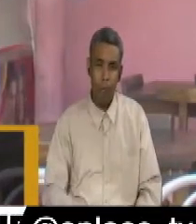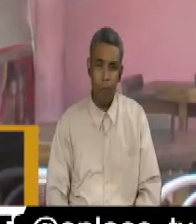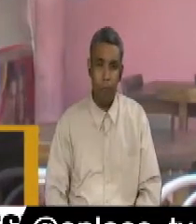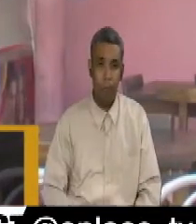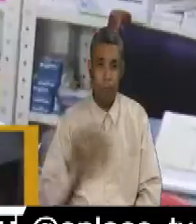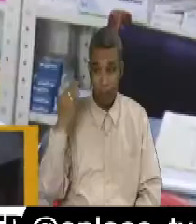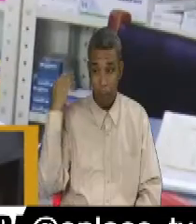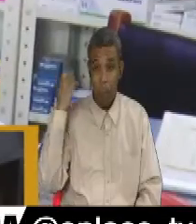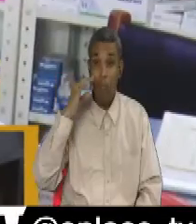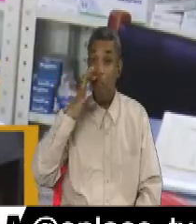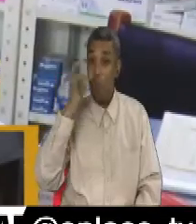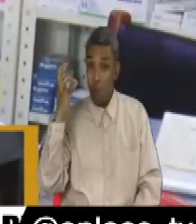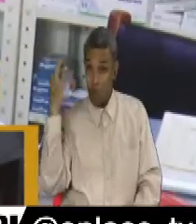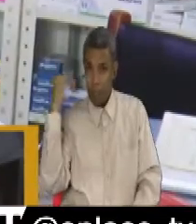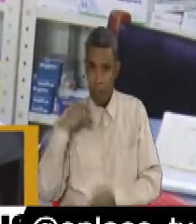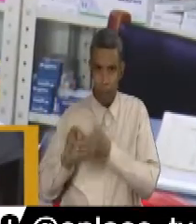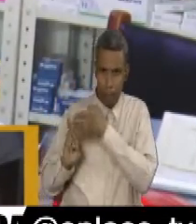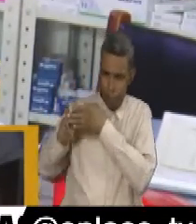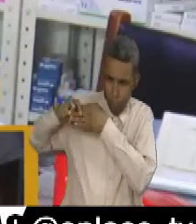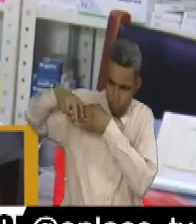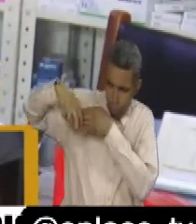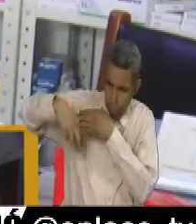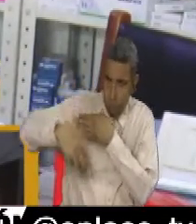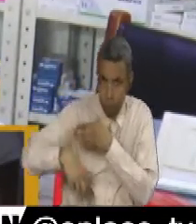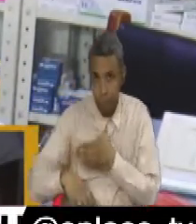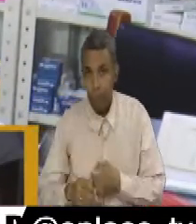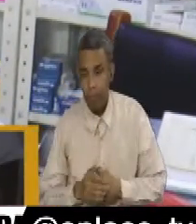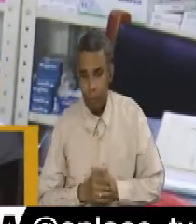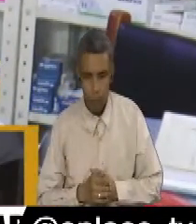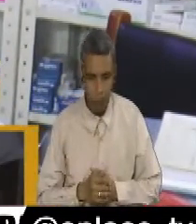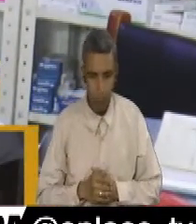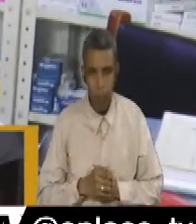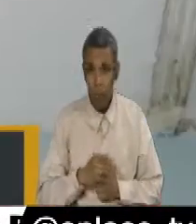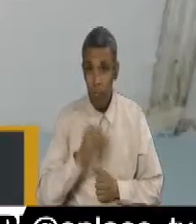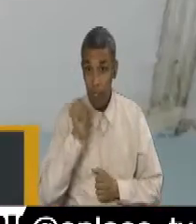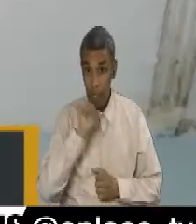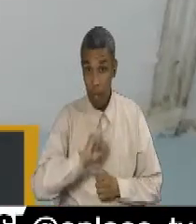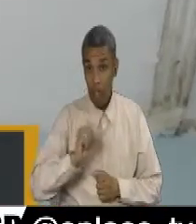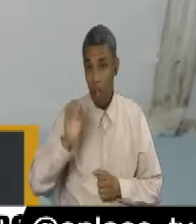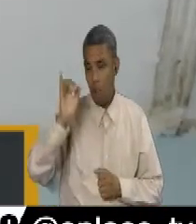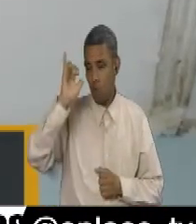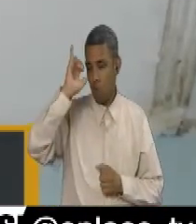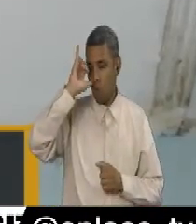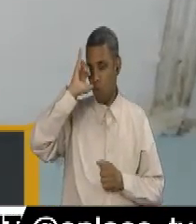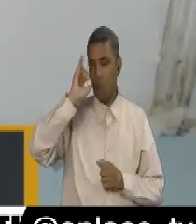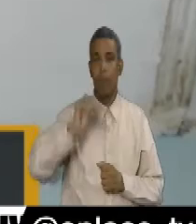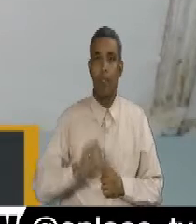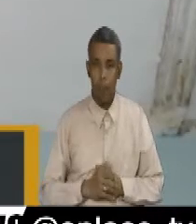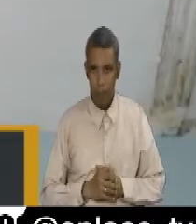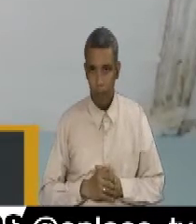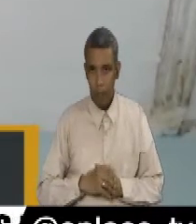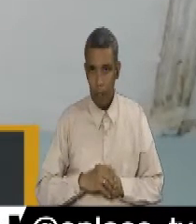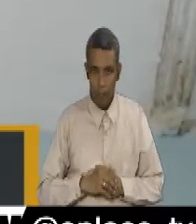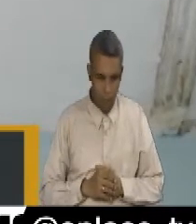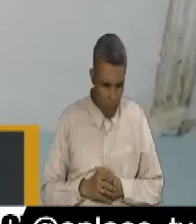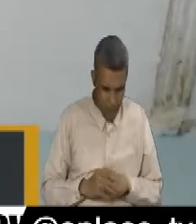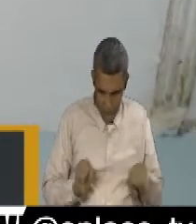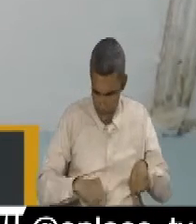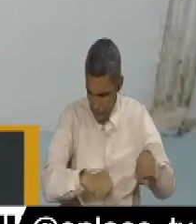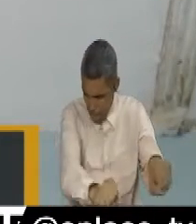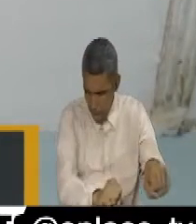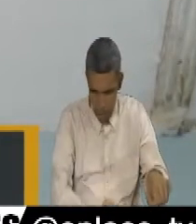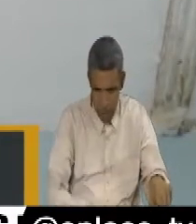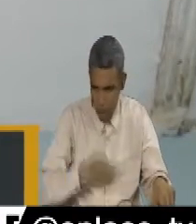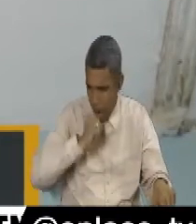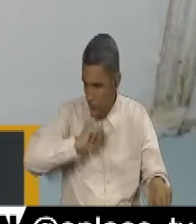hombre, se tomó una cerveza, se comió un chococono, se tomó un jugo hit, después barató la caja, se llevó la plata y se fue. La